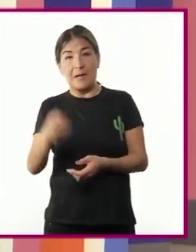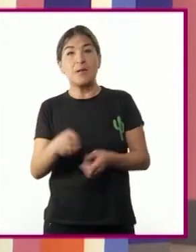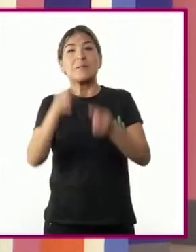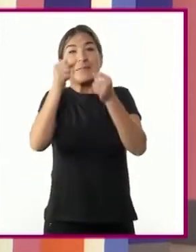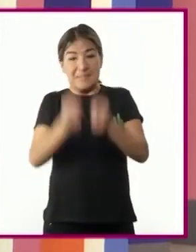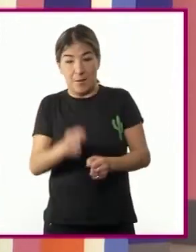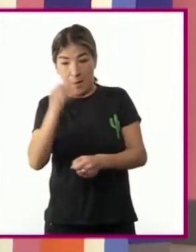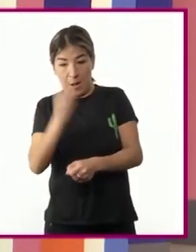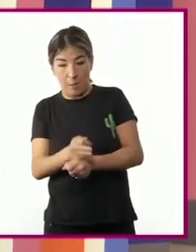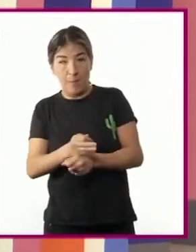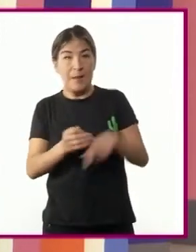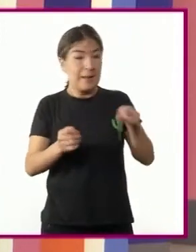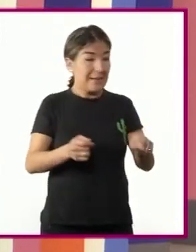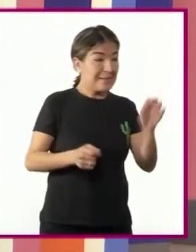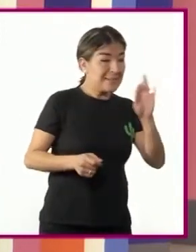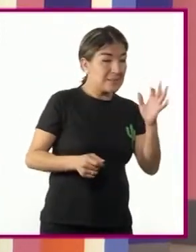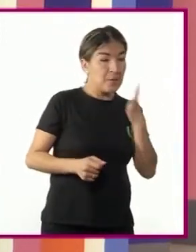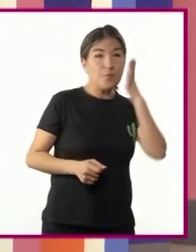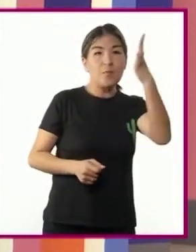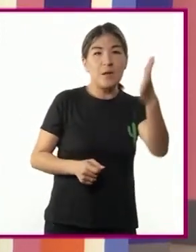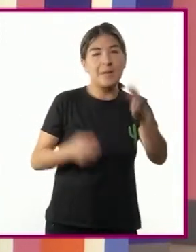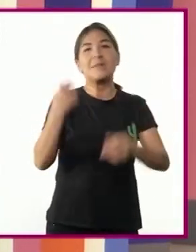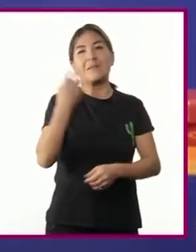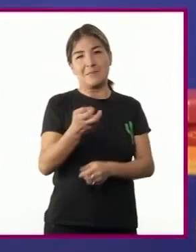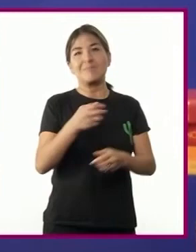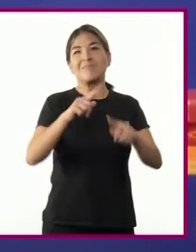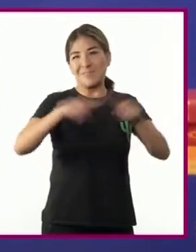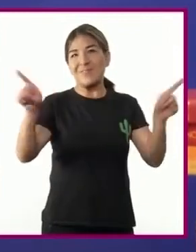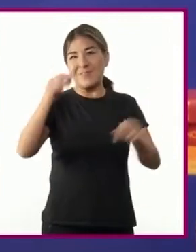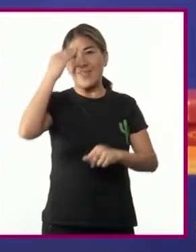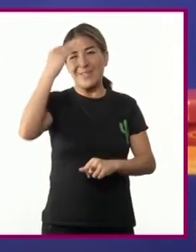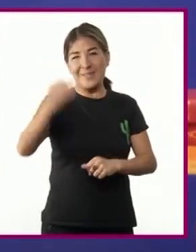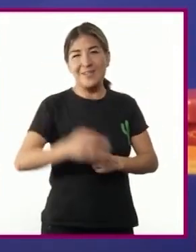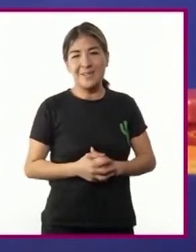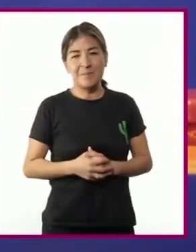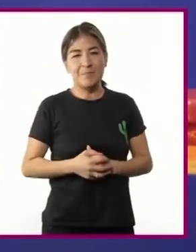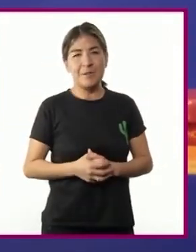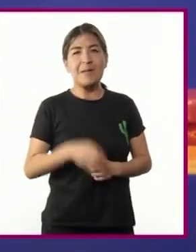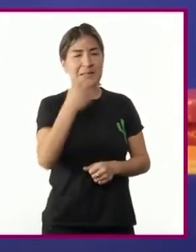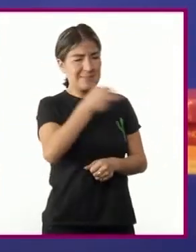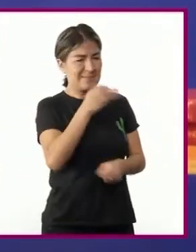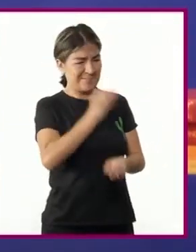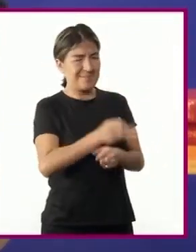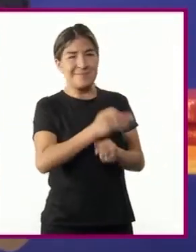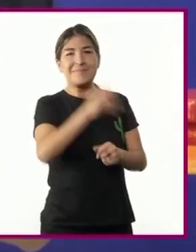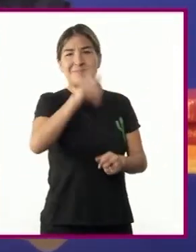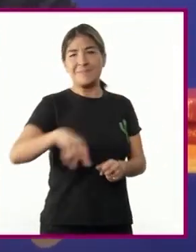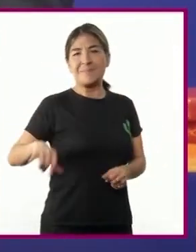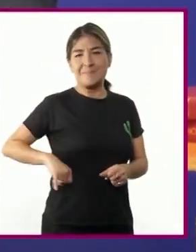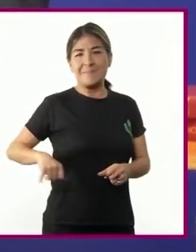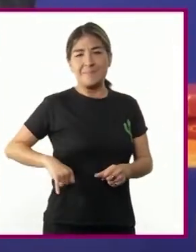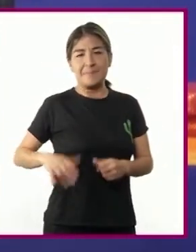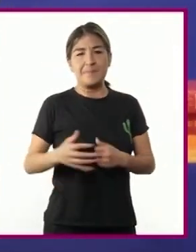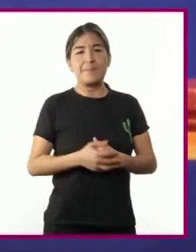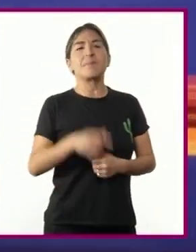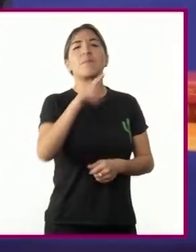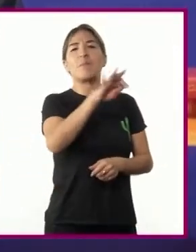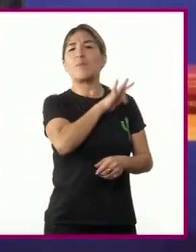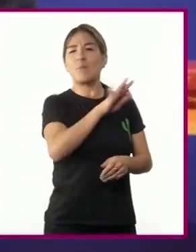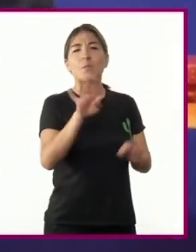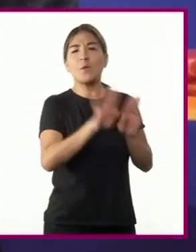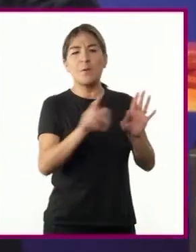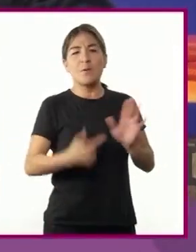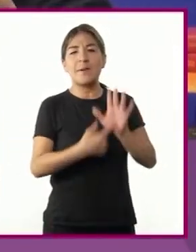posible efecto hay una diferencia de tiempo. Uy, maestra, eso se está poniendo bastante interesante. ¿Nos puede mostrar